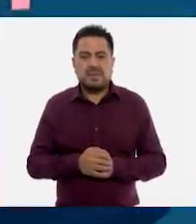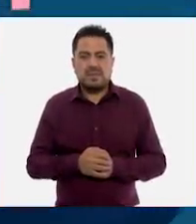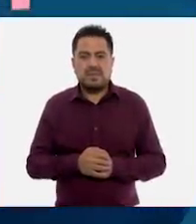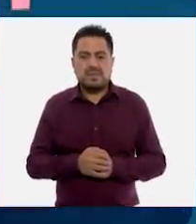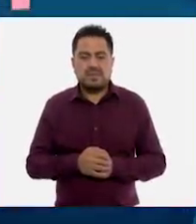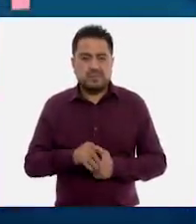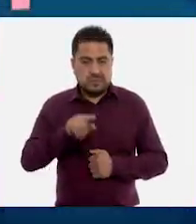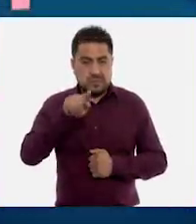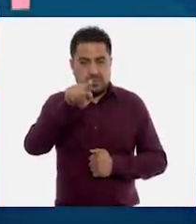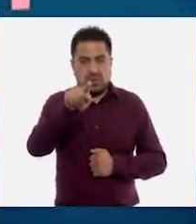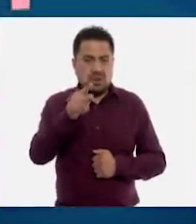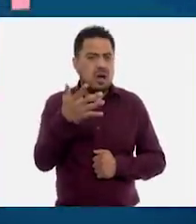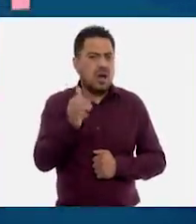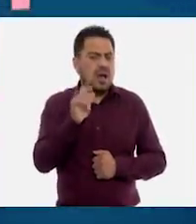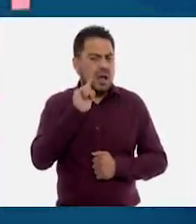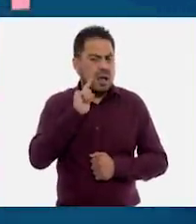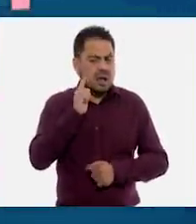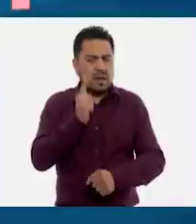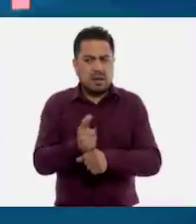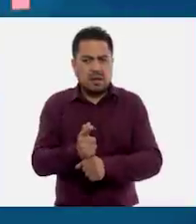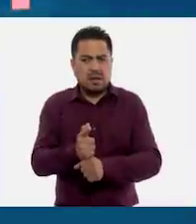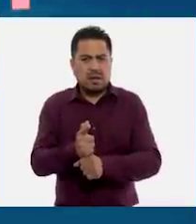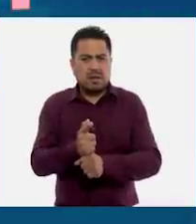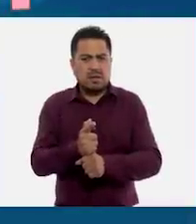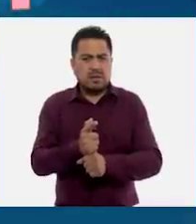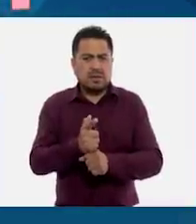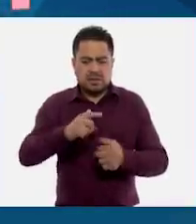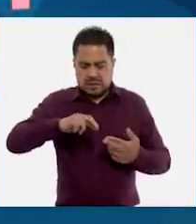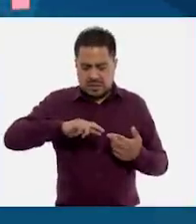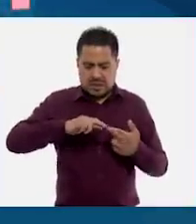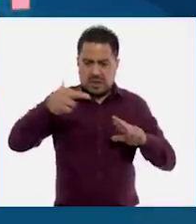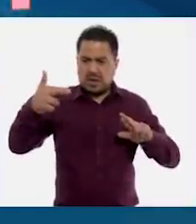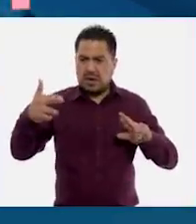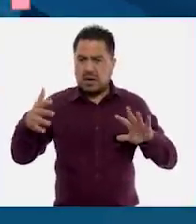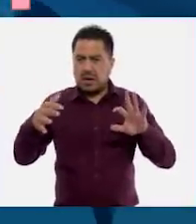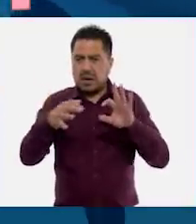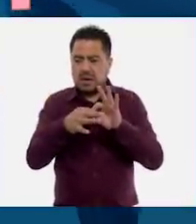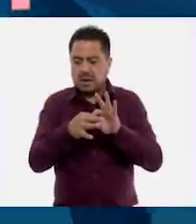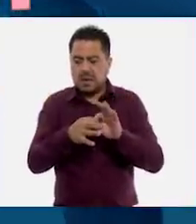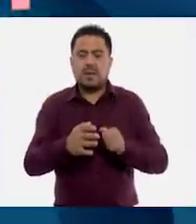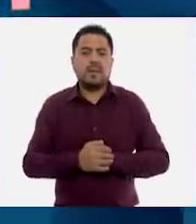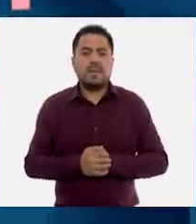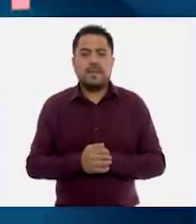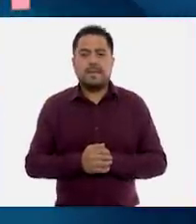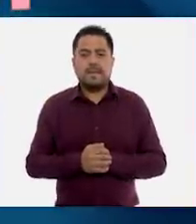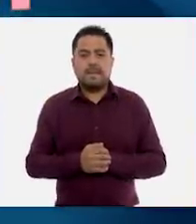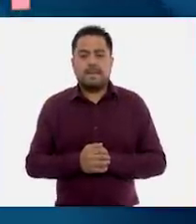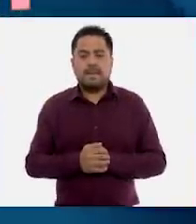¿Y tú ya encontraste esa relación?